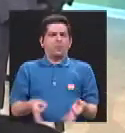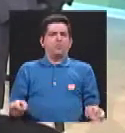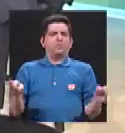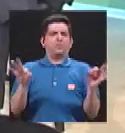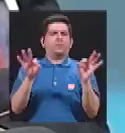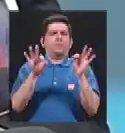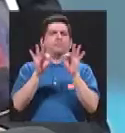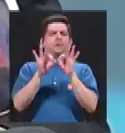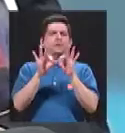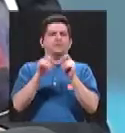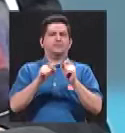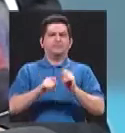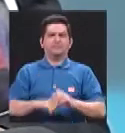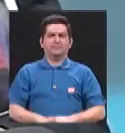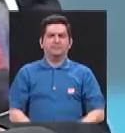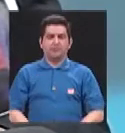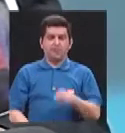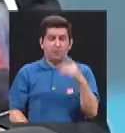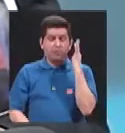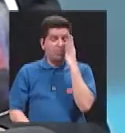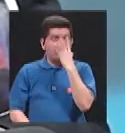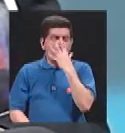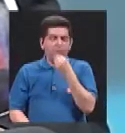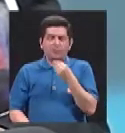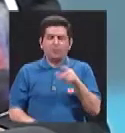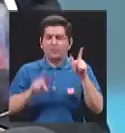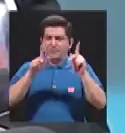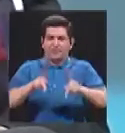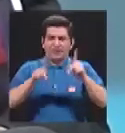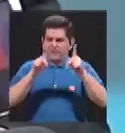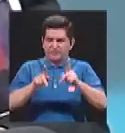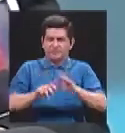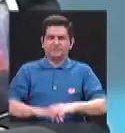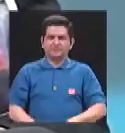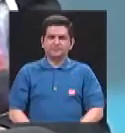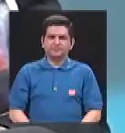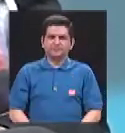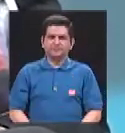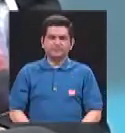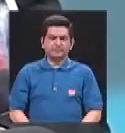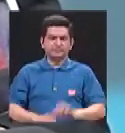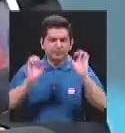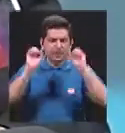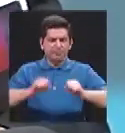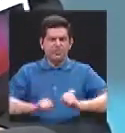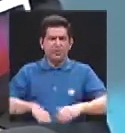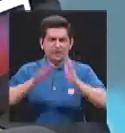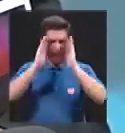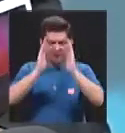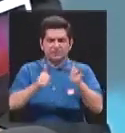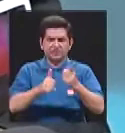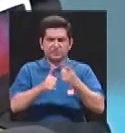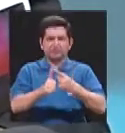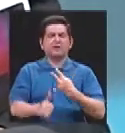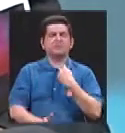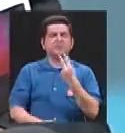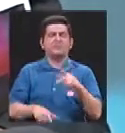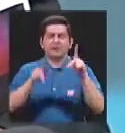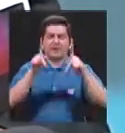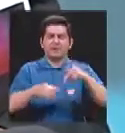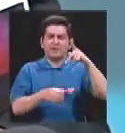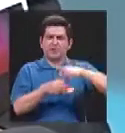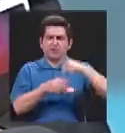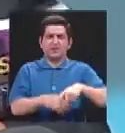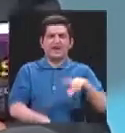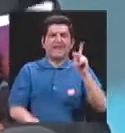realmente notable. Fue muy lindo para el público escuchar de primera voz a